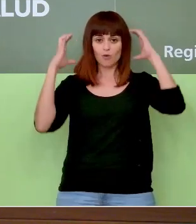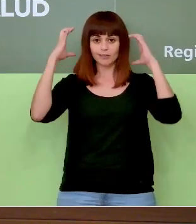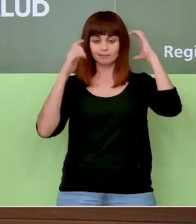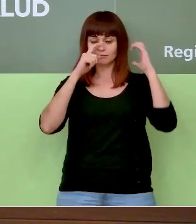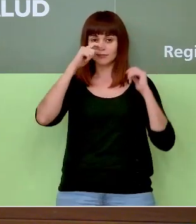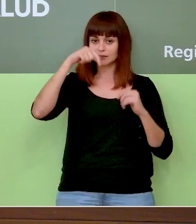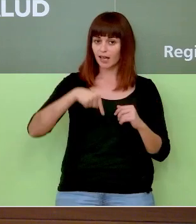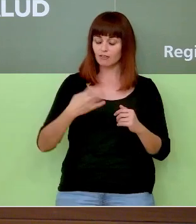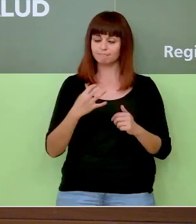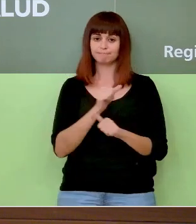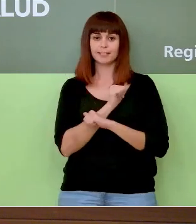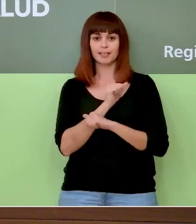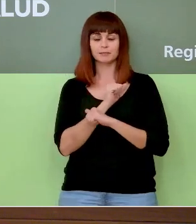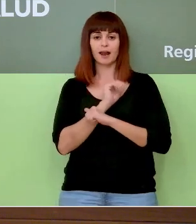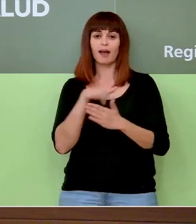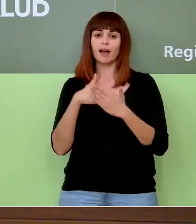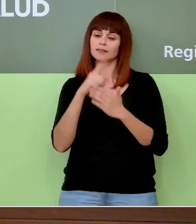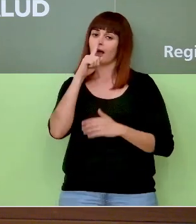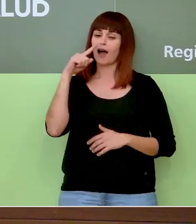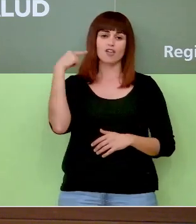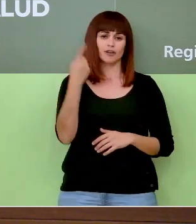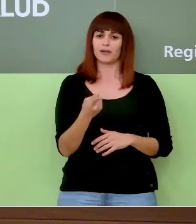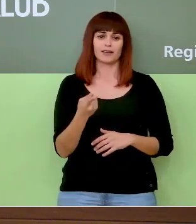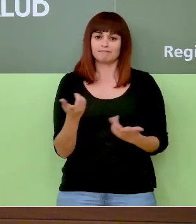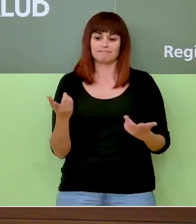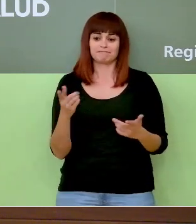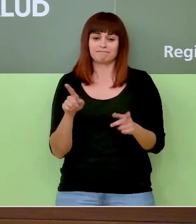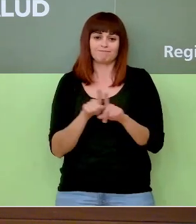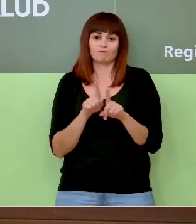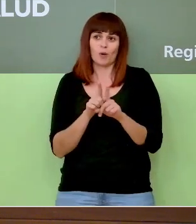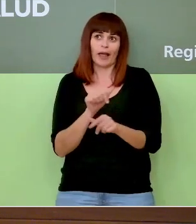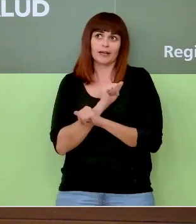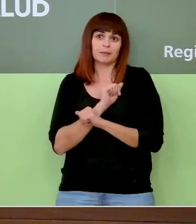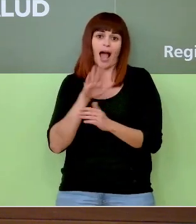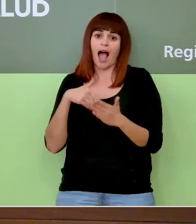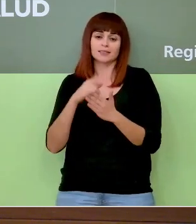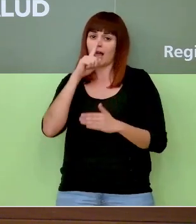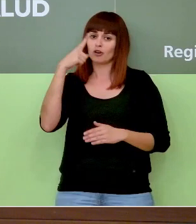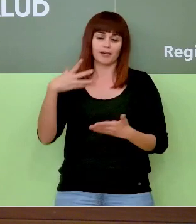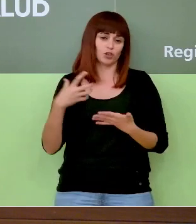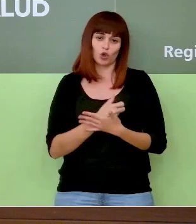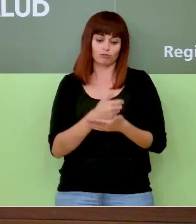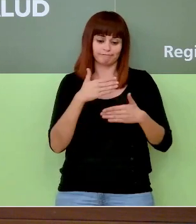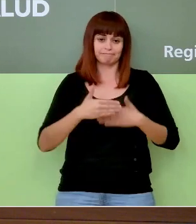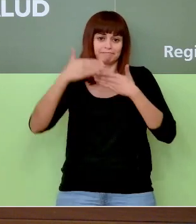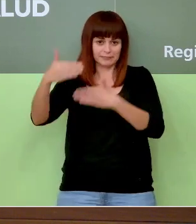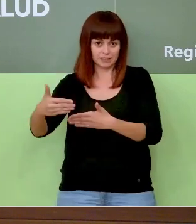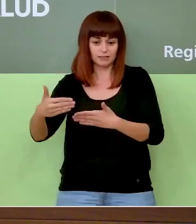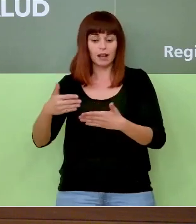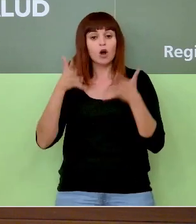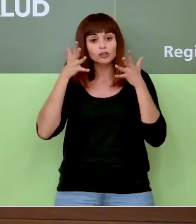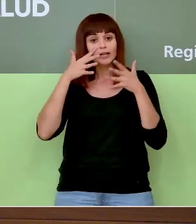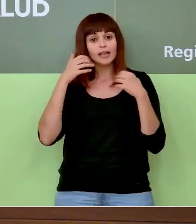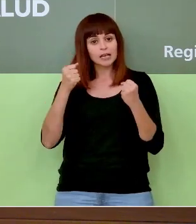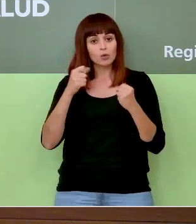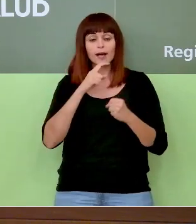pues tendremos que esperar a celebrarlas el año que viene, como hemos tenido que esperar para celebrar el año que viene muchas cosas. Desde Salud queremos transmitir el